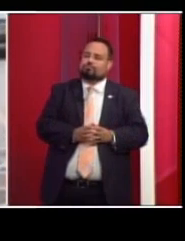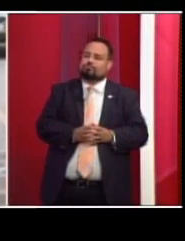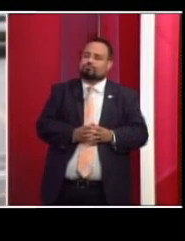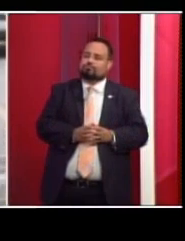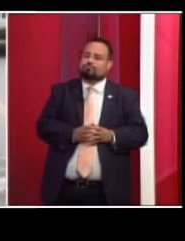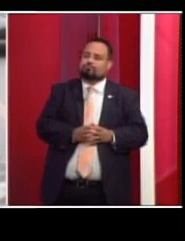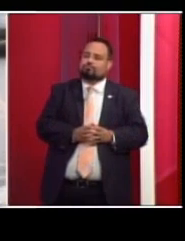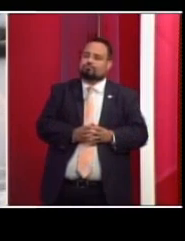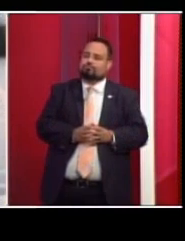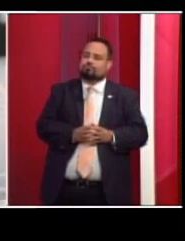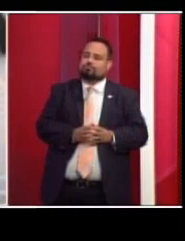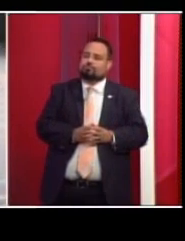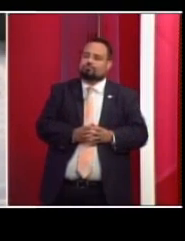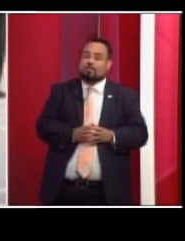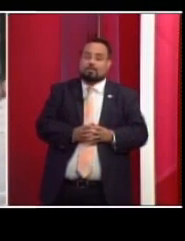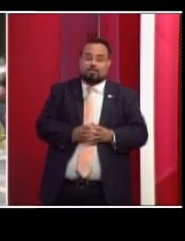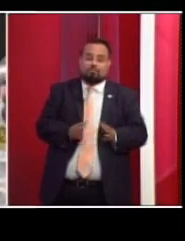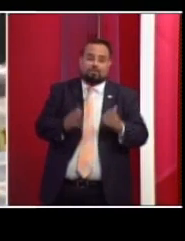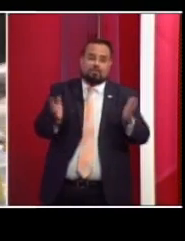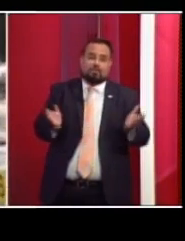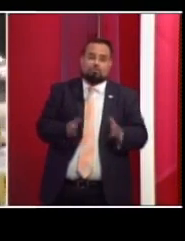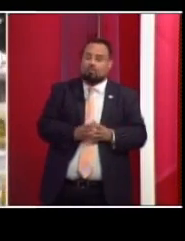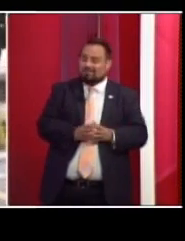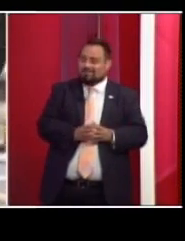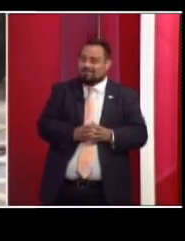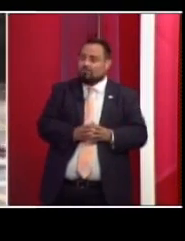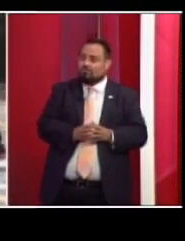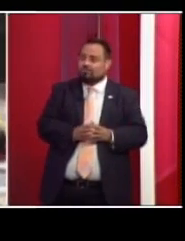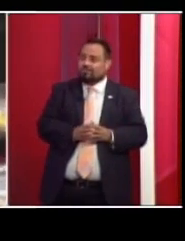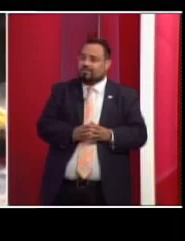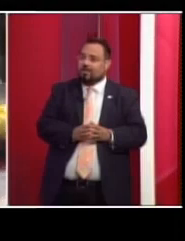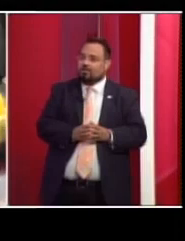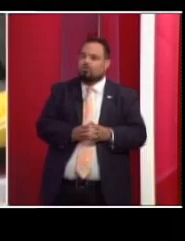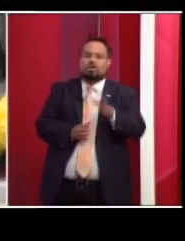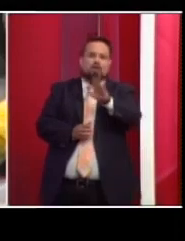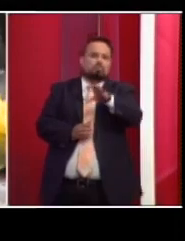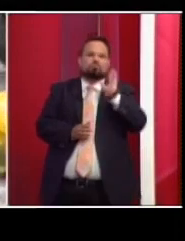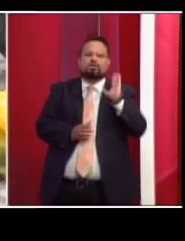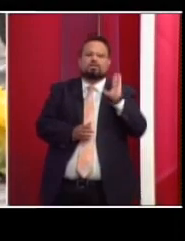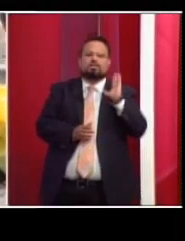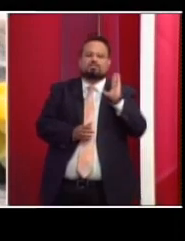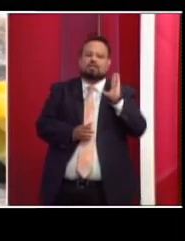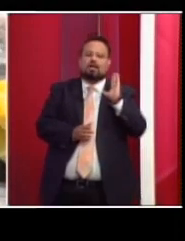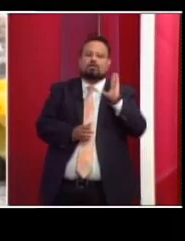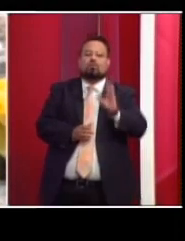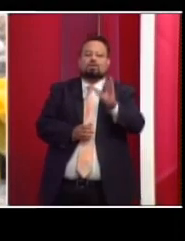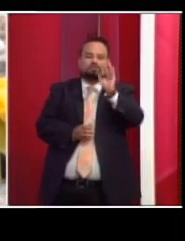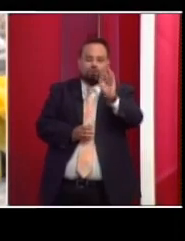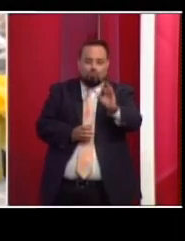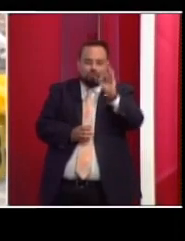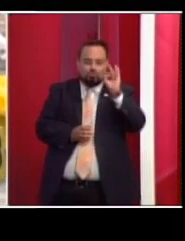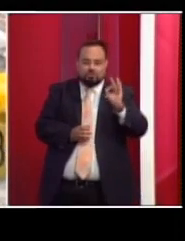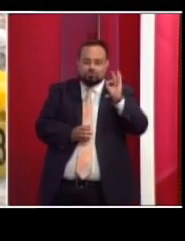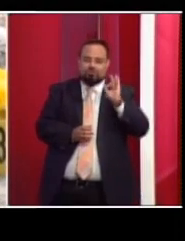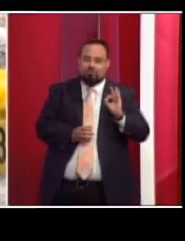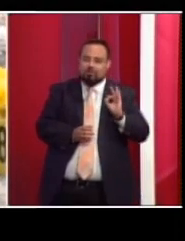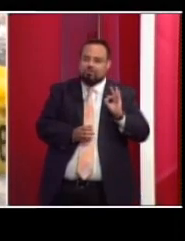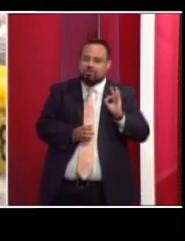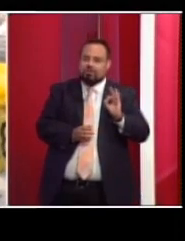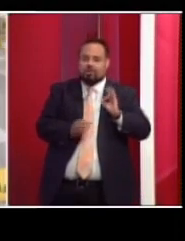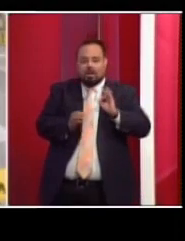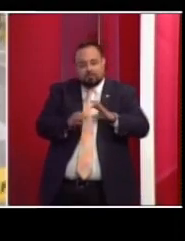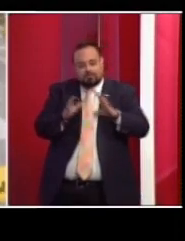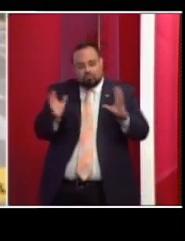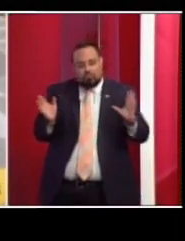su vida dependa penda de un hilo y dependa de algún asesino de un sicario es la pregunta aquí es clara no hasta cuando esto se va a